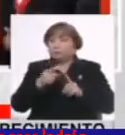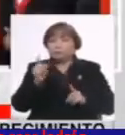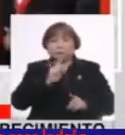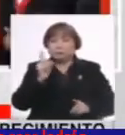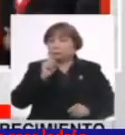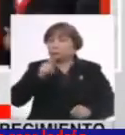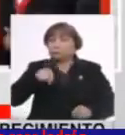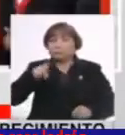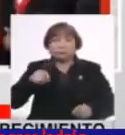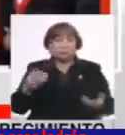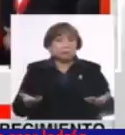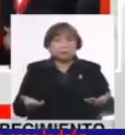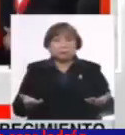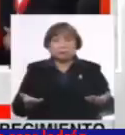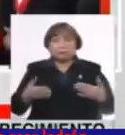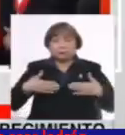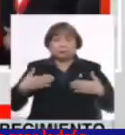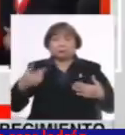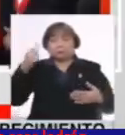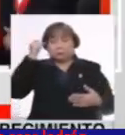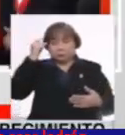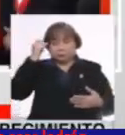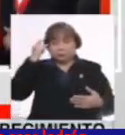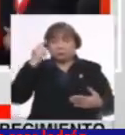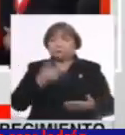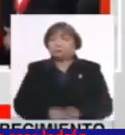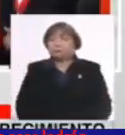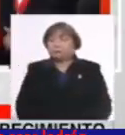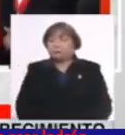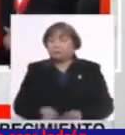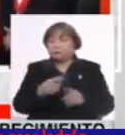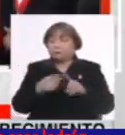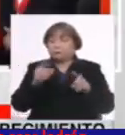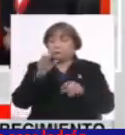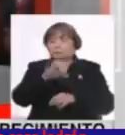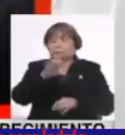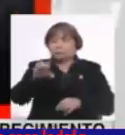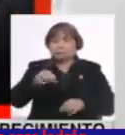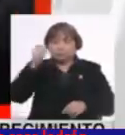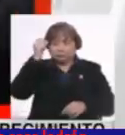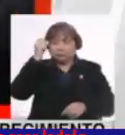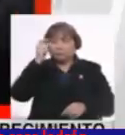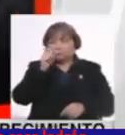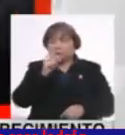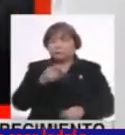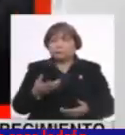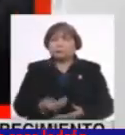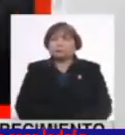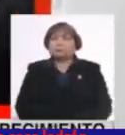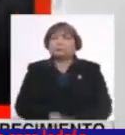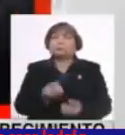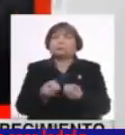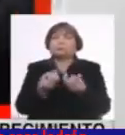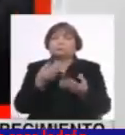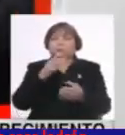no necesariamente le va a entender. Pero la población está entendiendo de